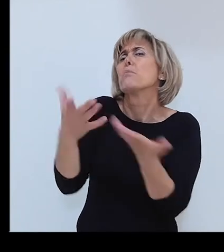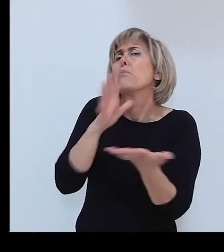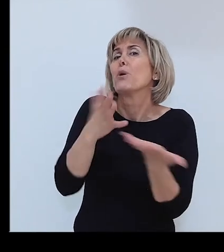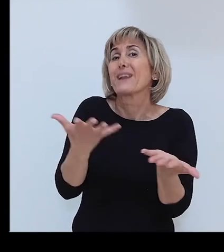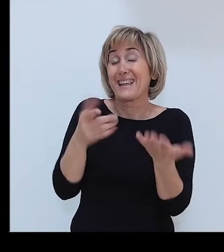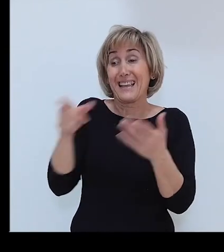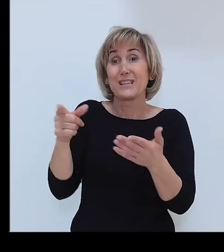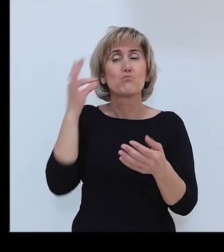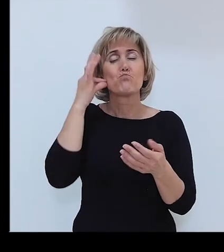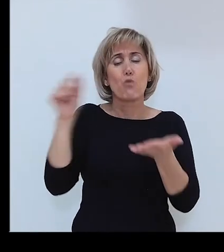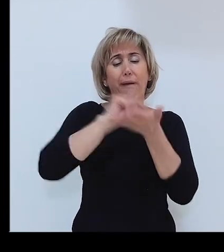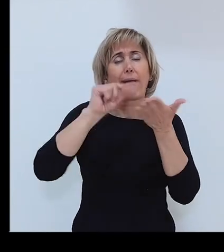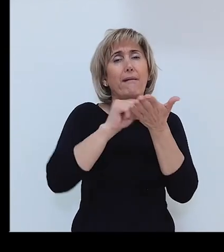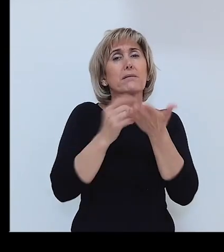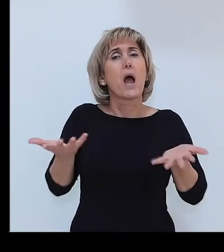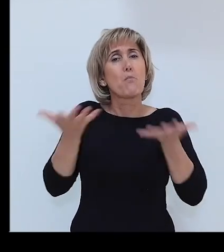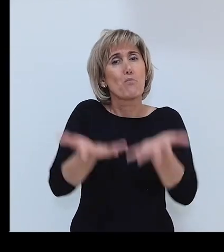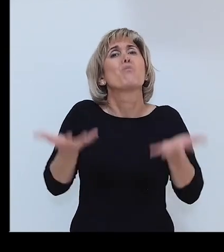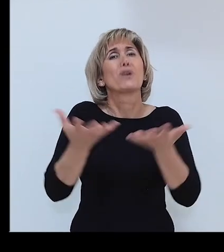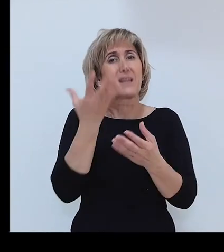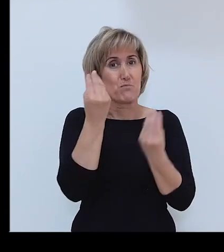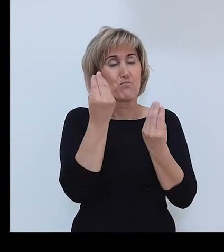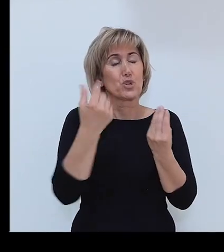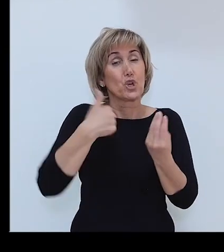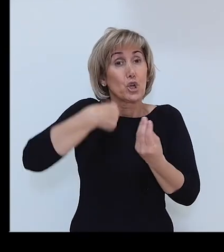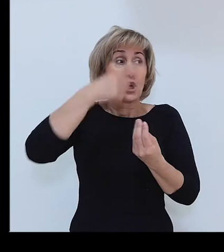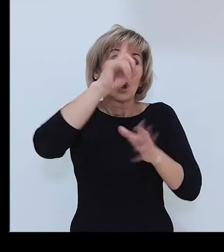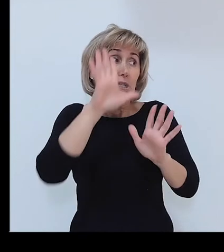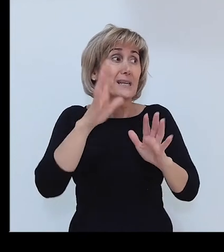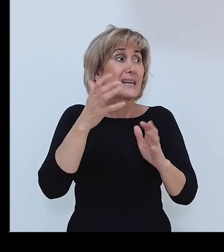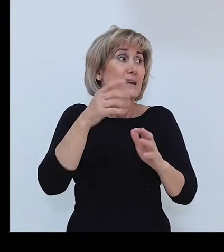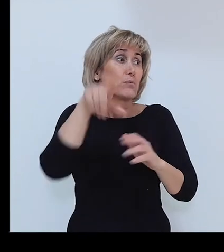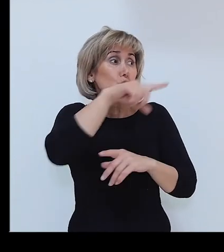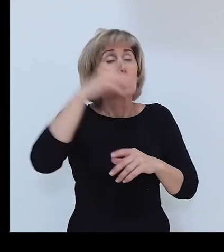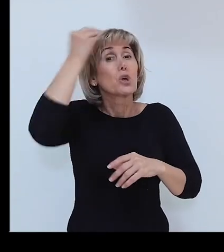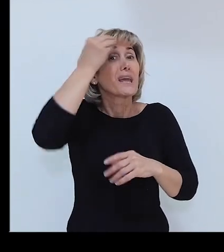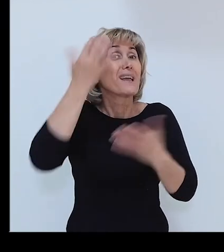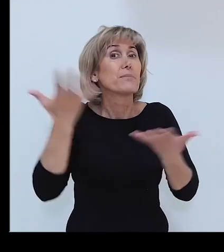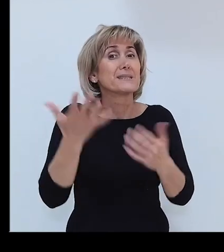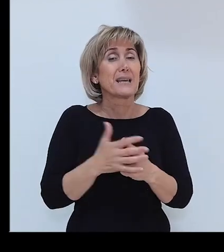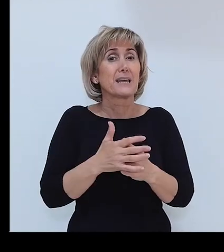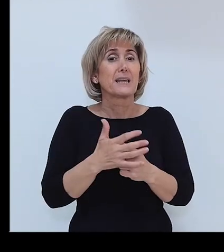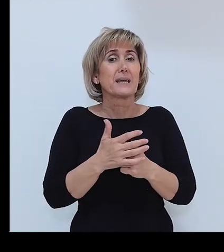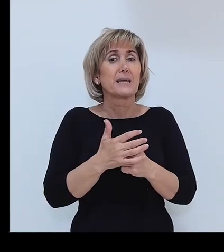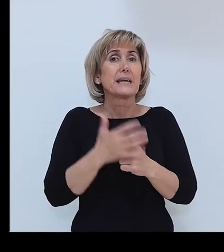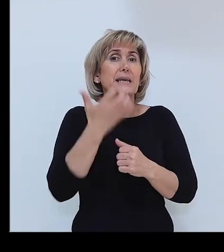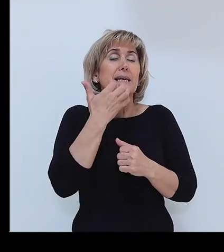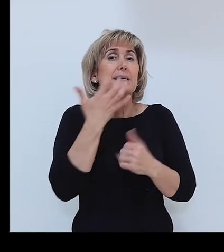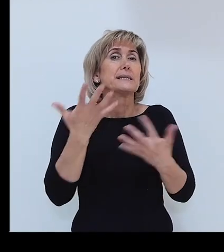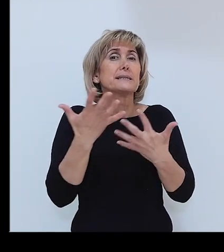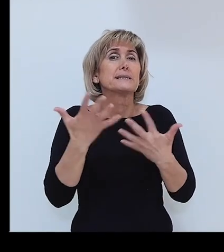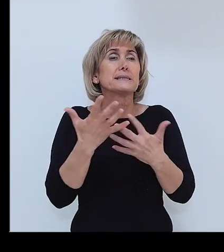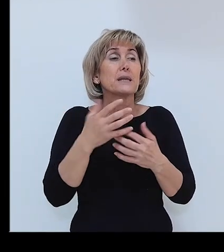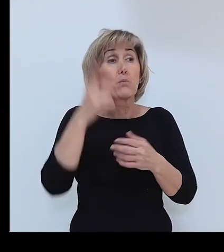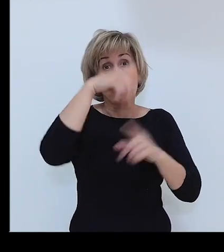que comprender por qué se producen esas circunstancias. Y estas son grandes aportaciones a la sociología. No sé a vosotros qué